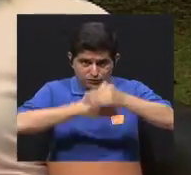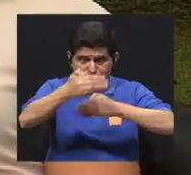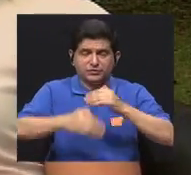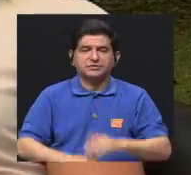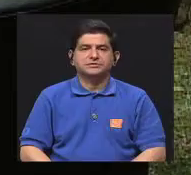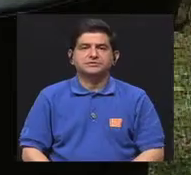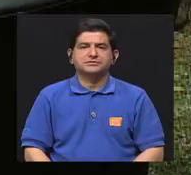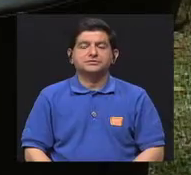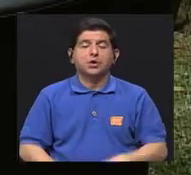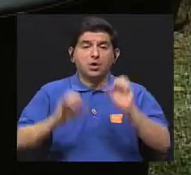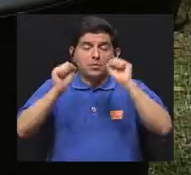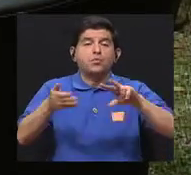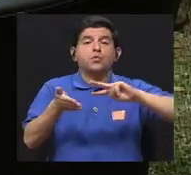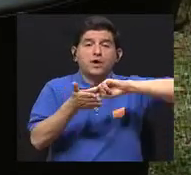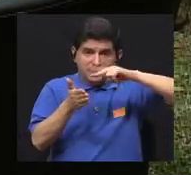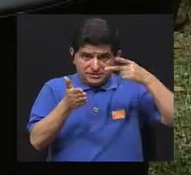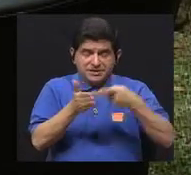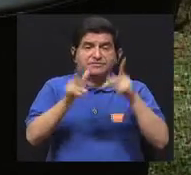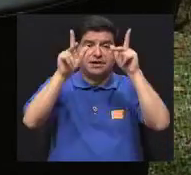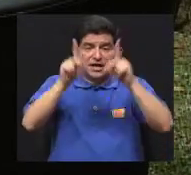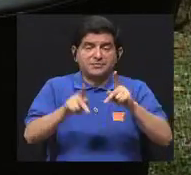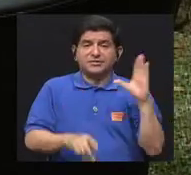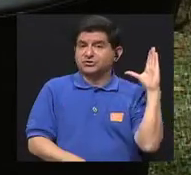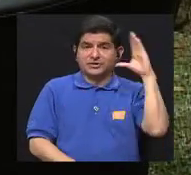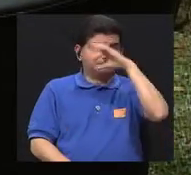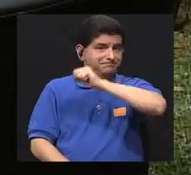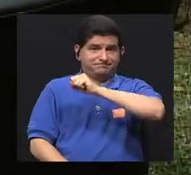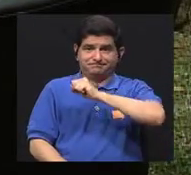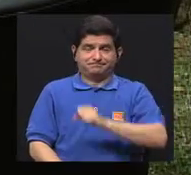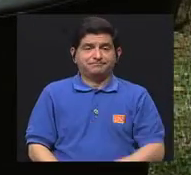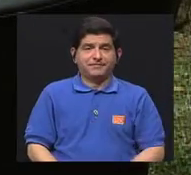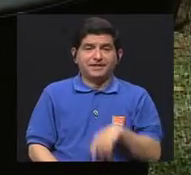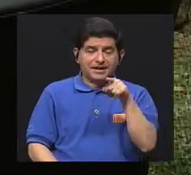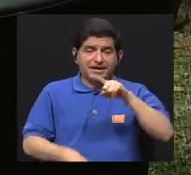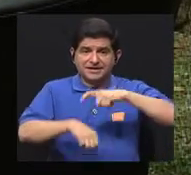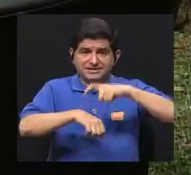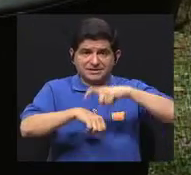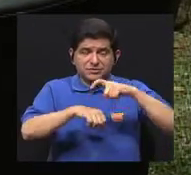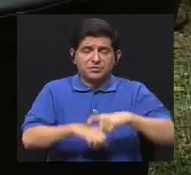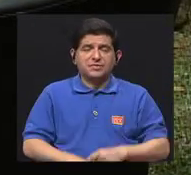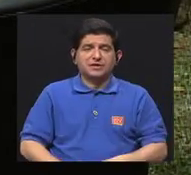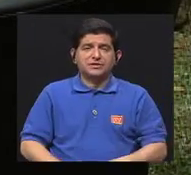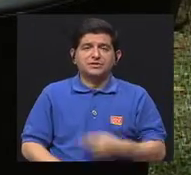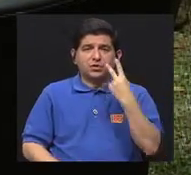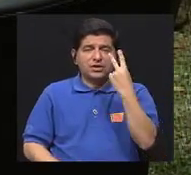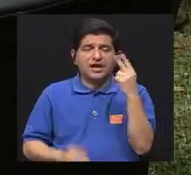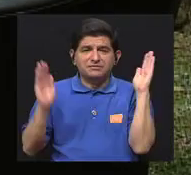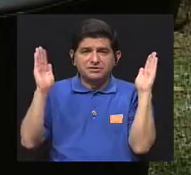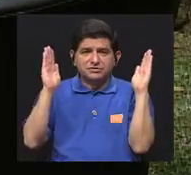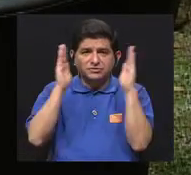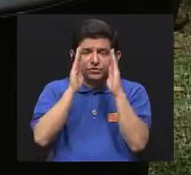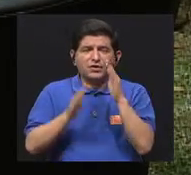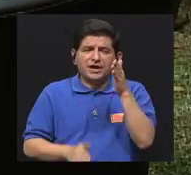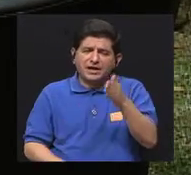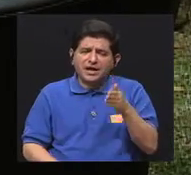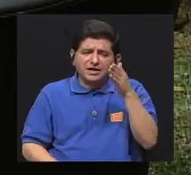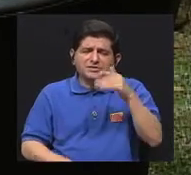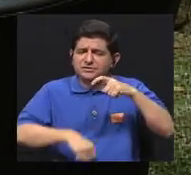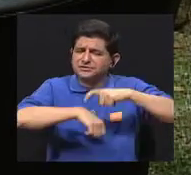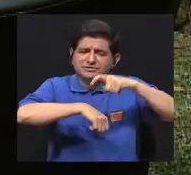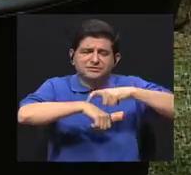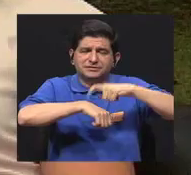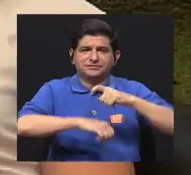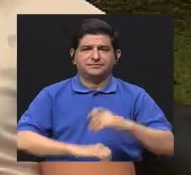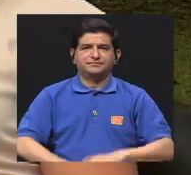lentamente. Entonces puede hacer incluso que el paciente no se dé cuenta que está perdiendo visión, porque se va instaurando muy lentamente en el